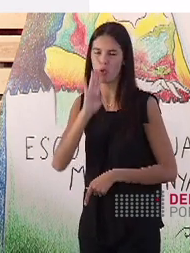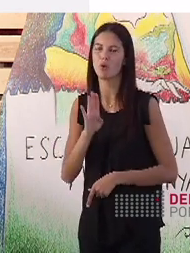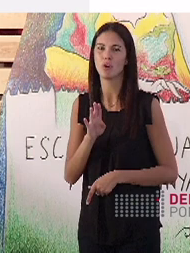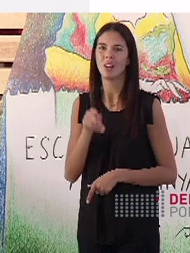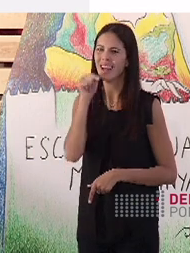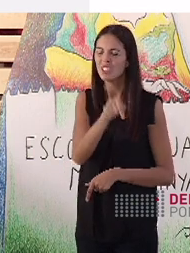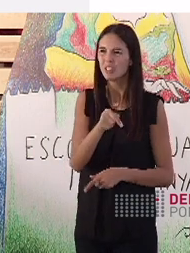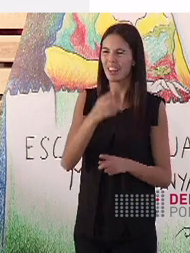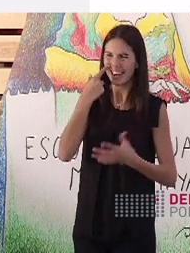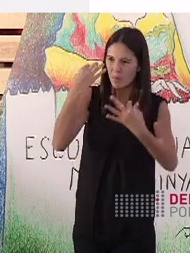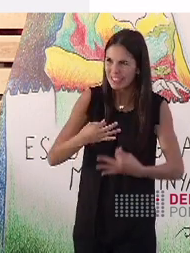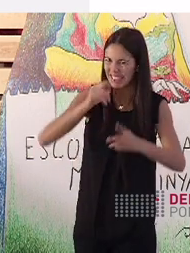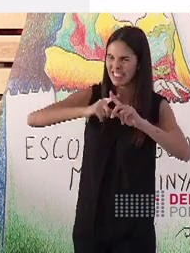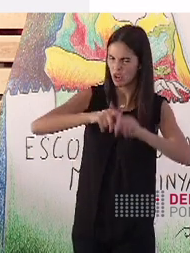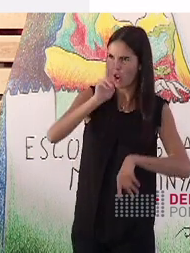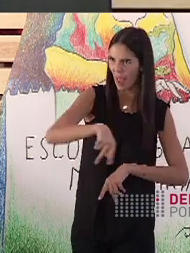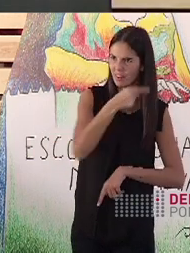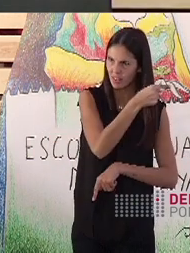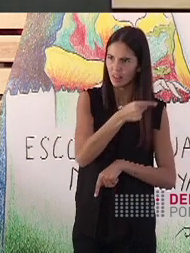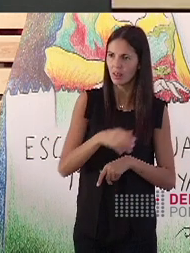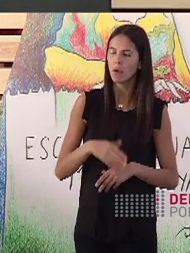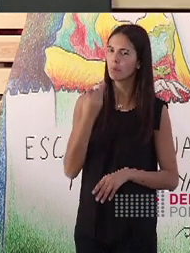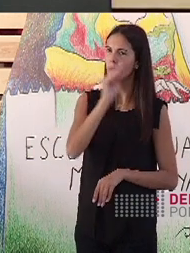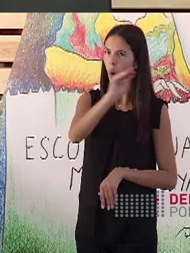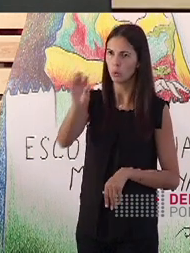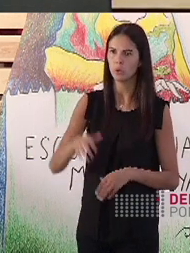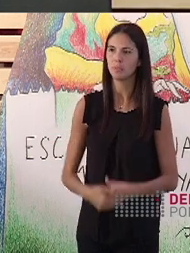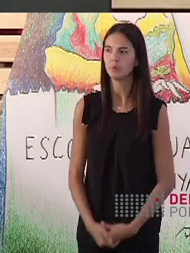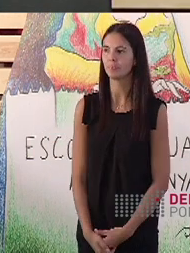es el sexo? ¿El sexo es esto? Pregunto.